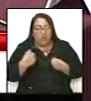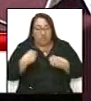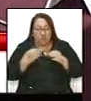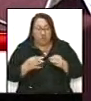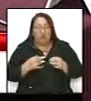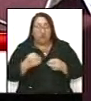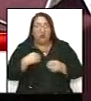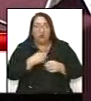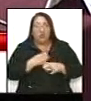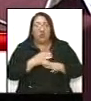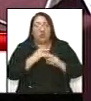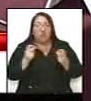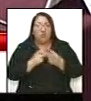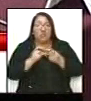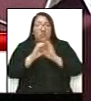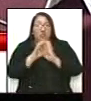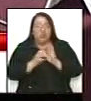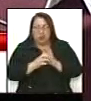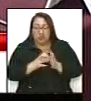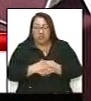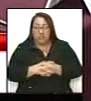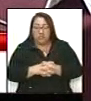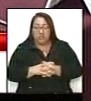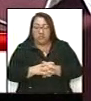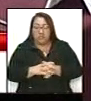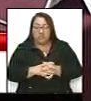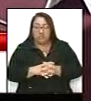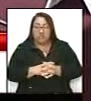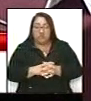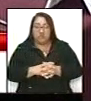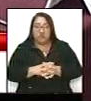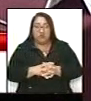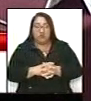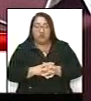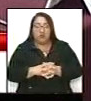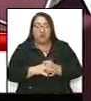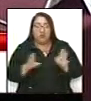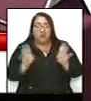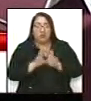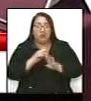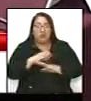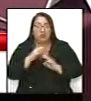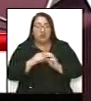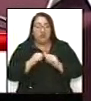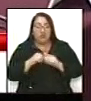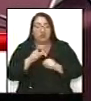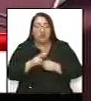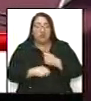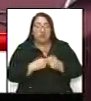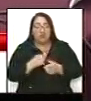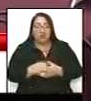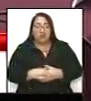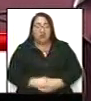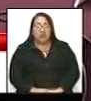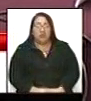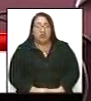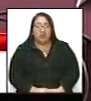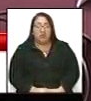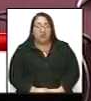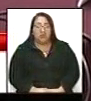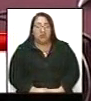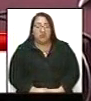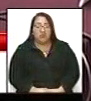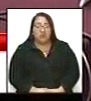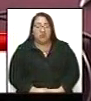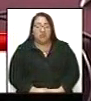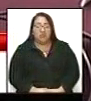justamente la Comisión de Constitución ha bloqueado este proyecto durante 3 años todavía podríamos establecer